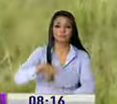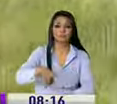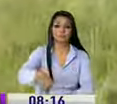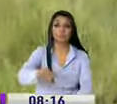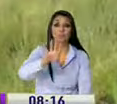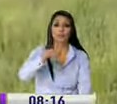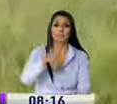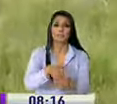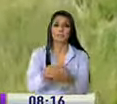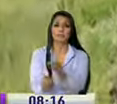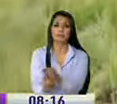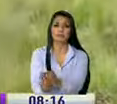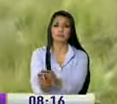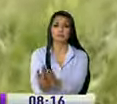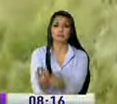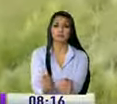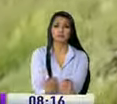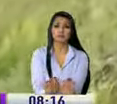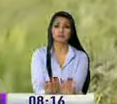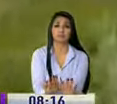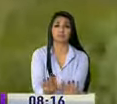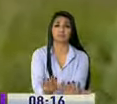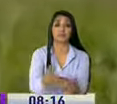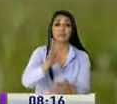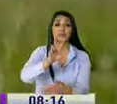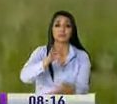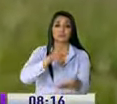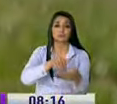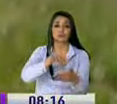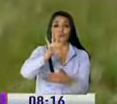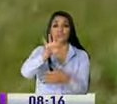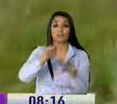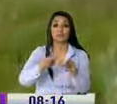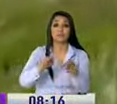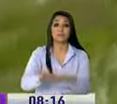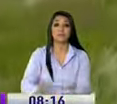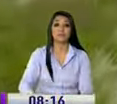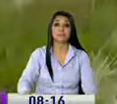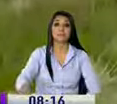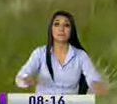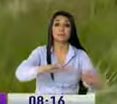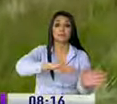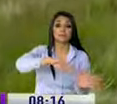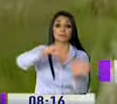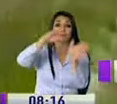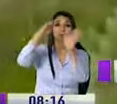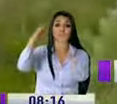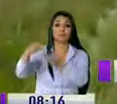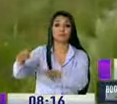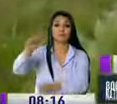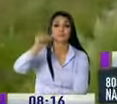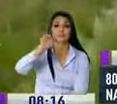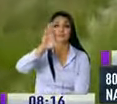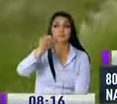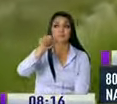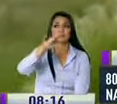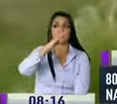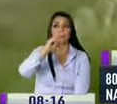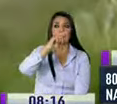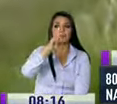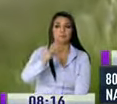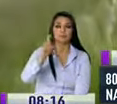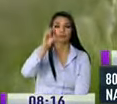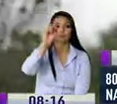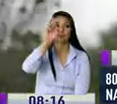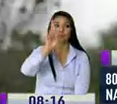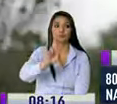especies nativas en una extensión total de 3.5 hectáreas en el Cerro Atacazo, ubicado al suroccidente de